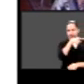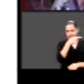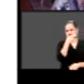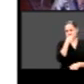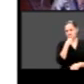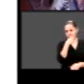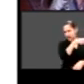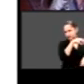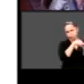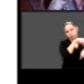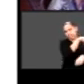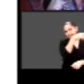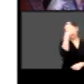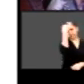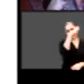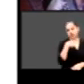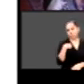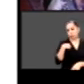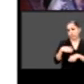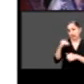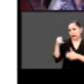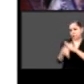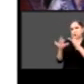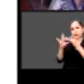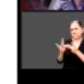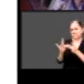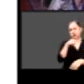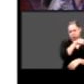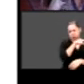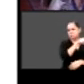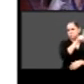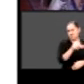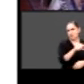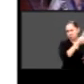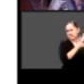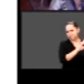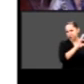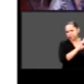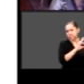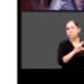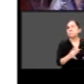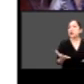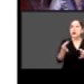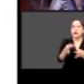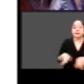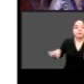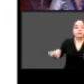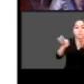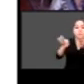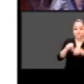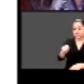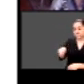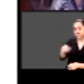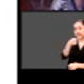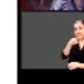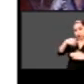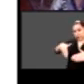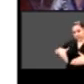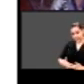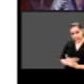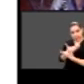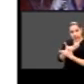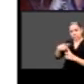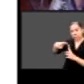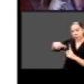importante que todos los cuidadores, los padres de familia, las personas que estamos cerca de los niños, sepamos